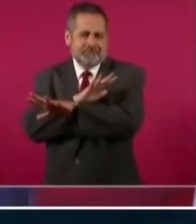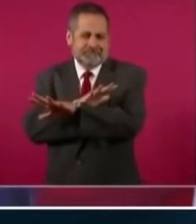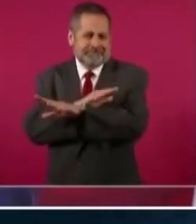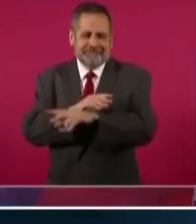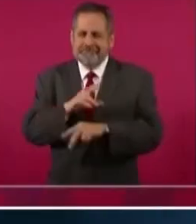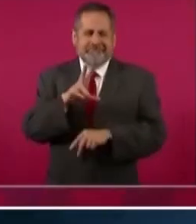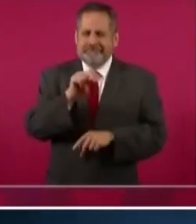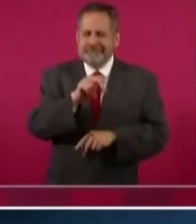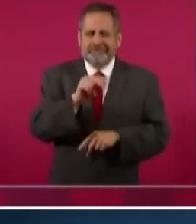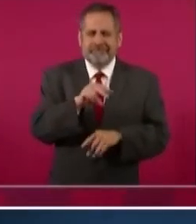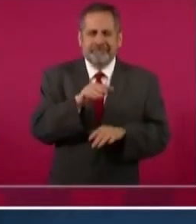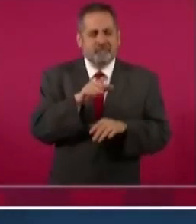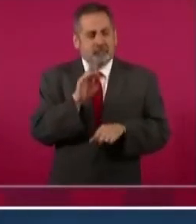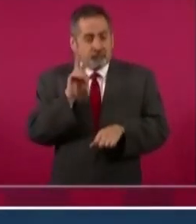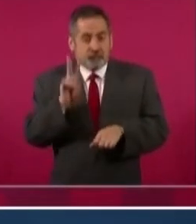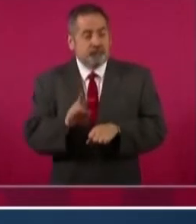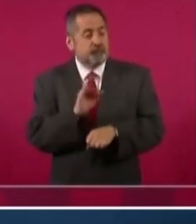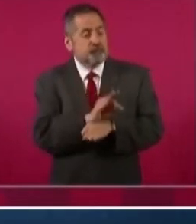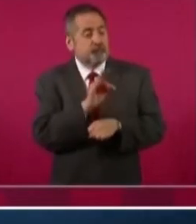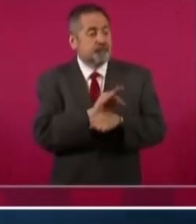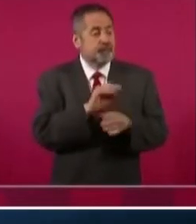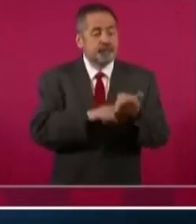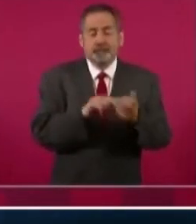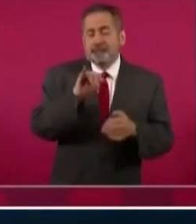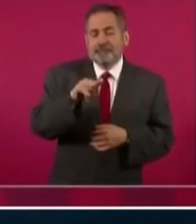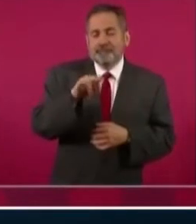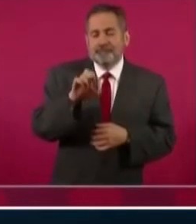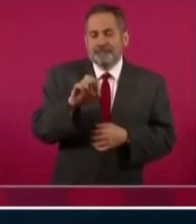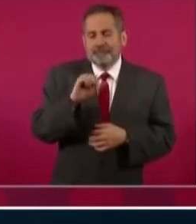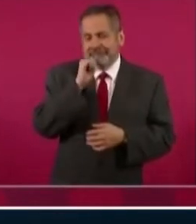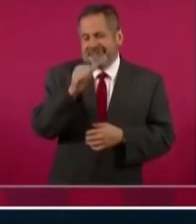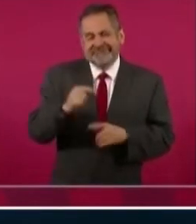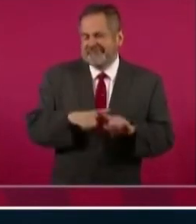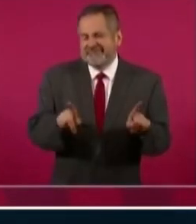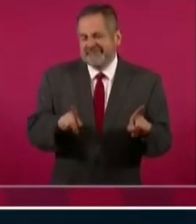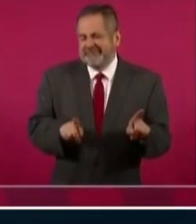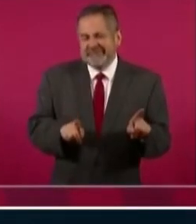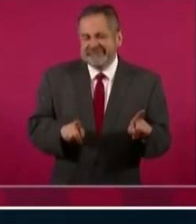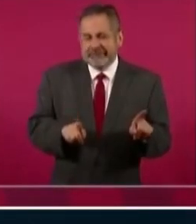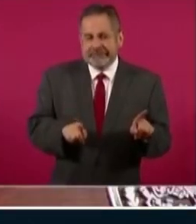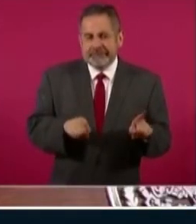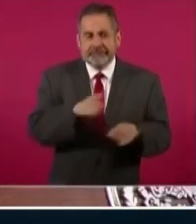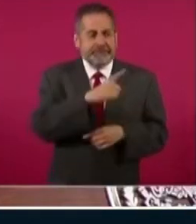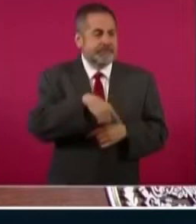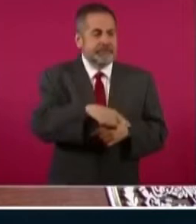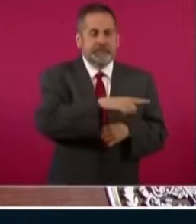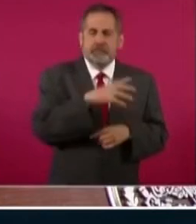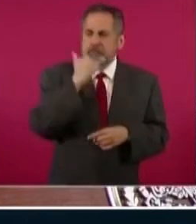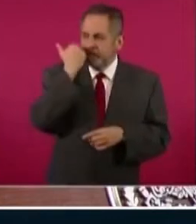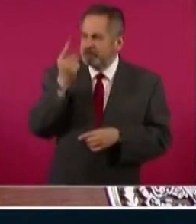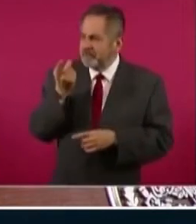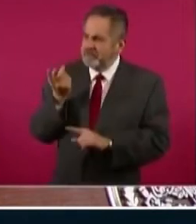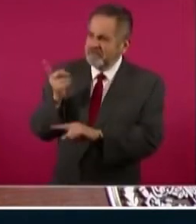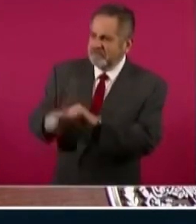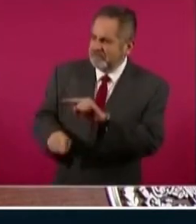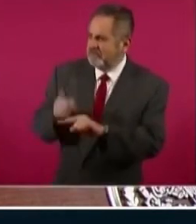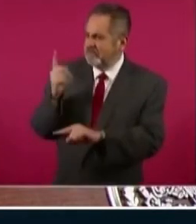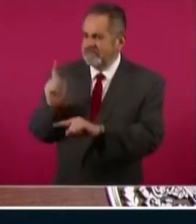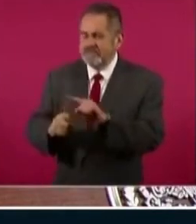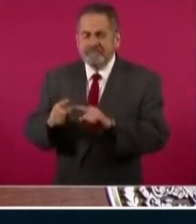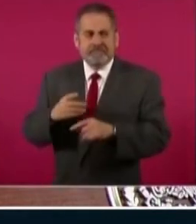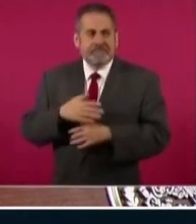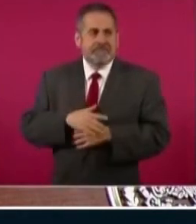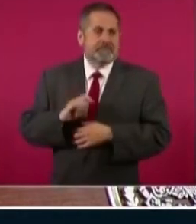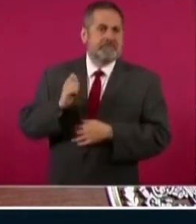bien, ¿qué tanto el presidente tiene credibilidad en el interior del país? Mucha. Mucha.